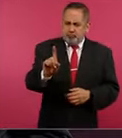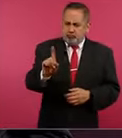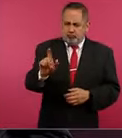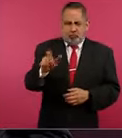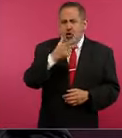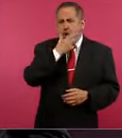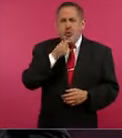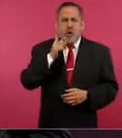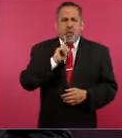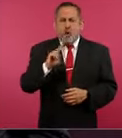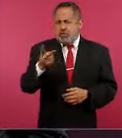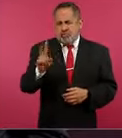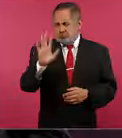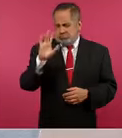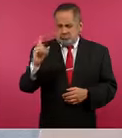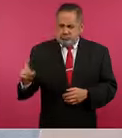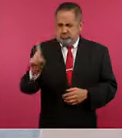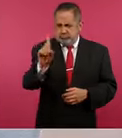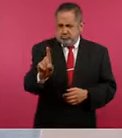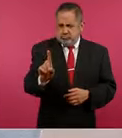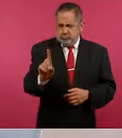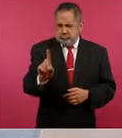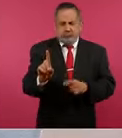hombre o mujer,